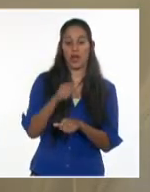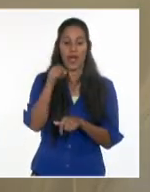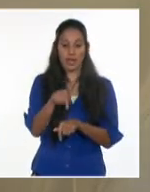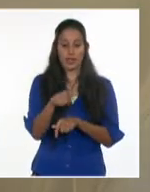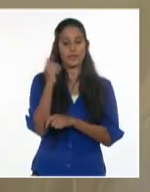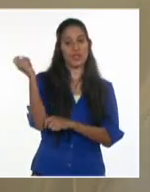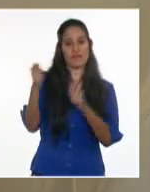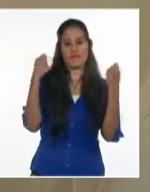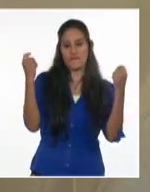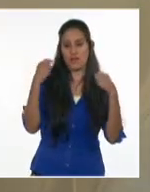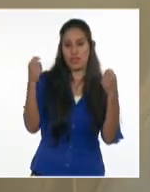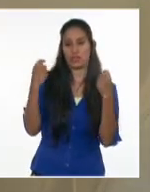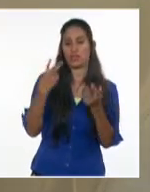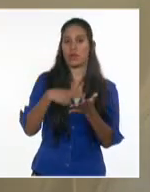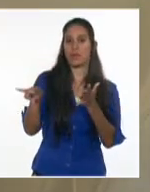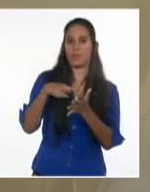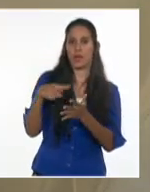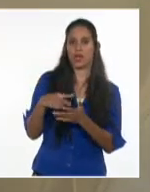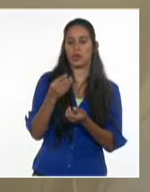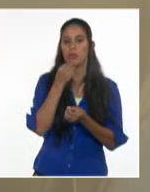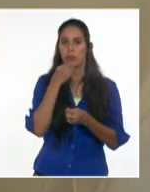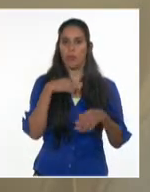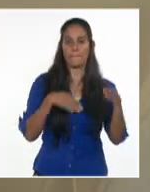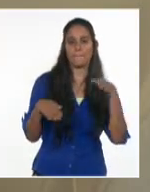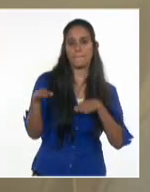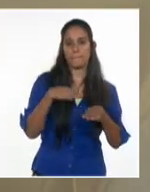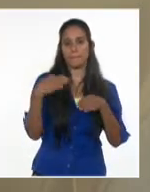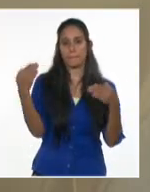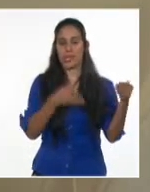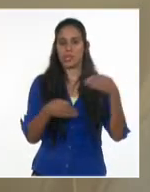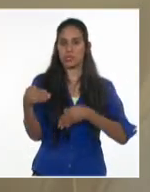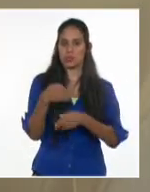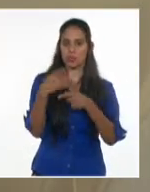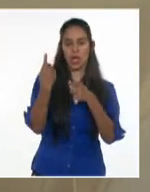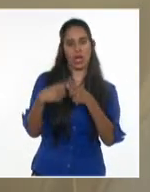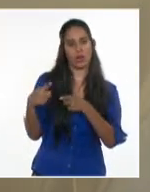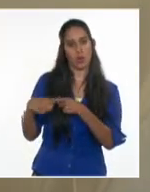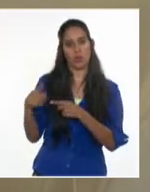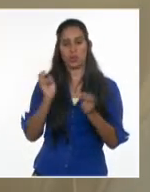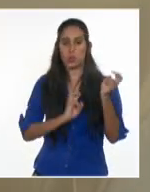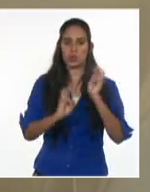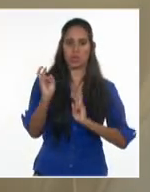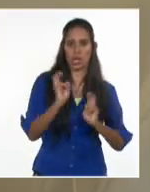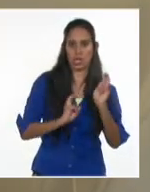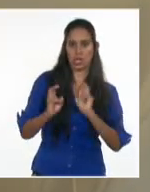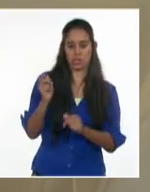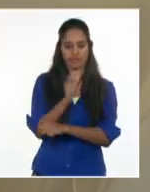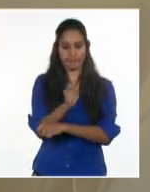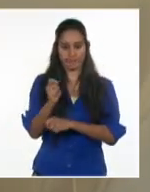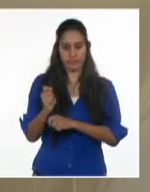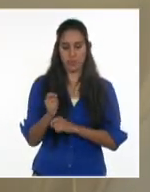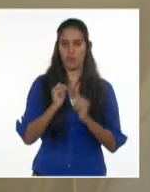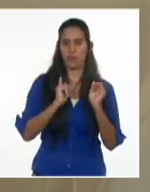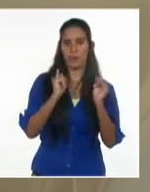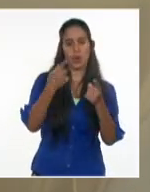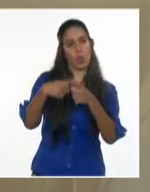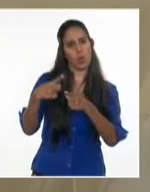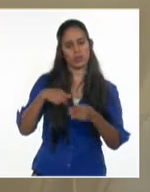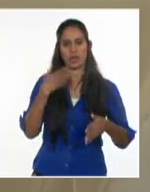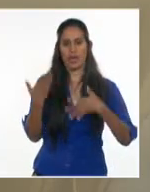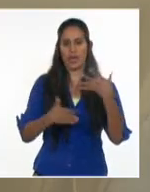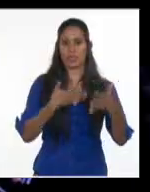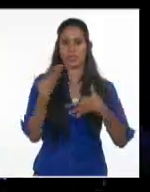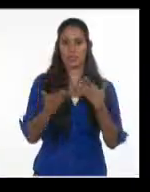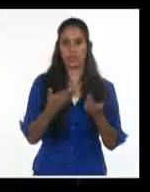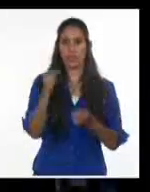encontramos con ellos, podemos participar de los talleres que se brindan y de muchas actividades más de la presencia